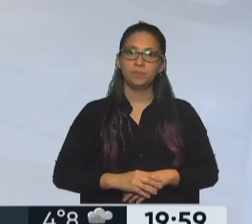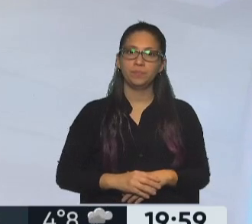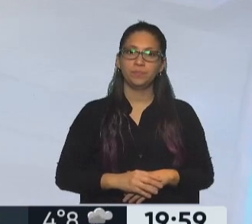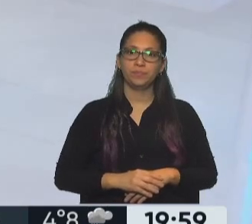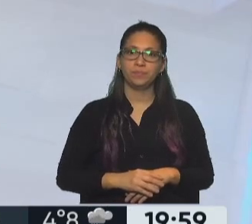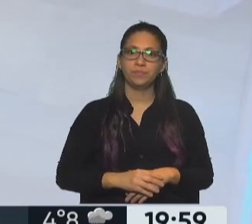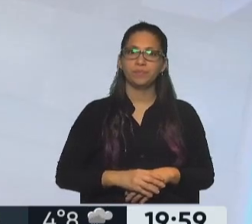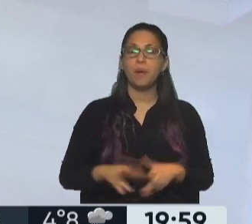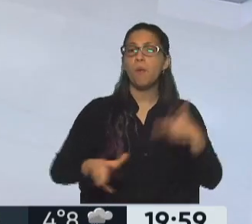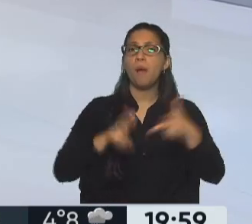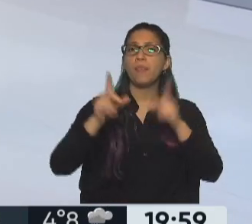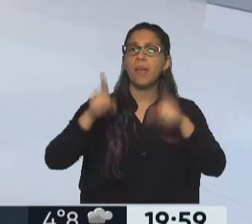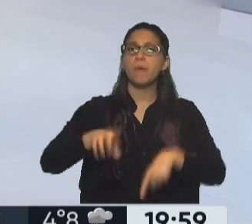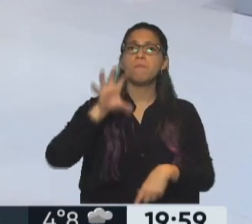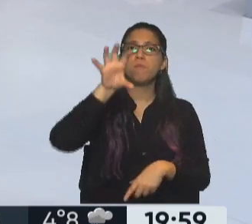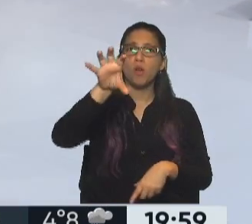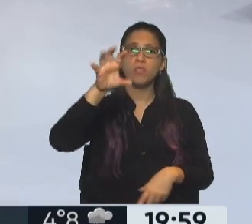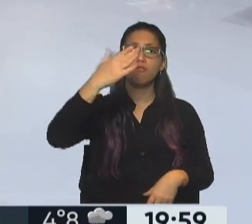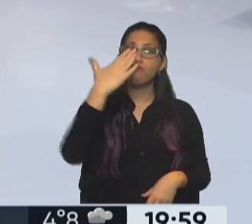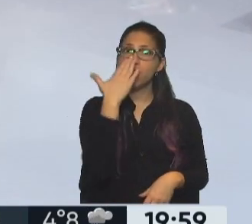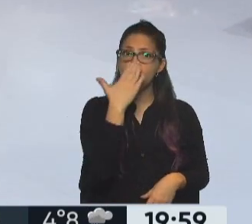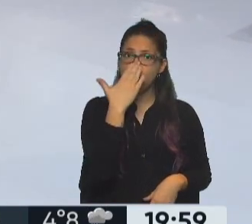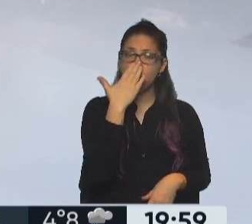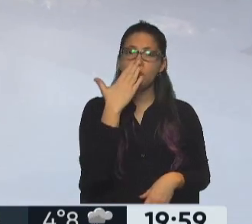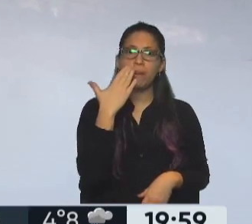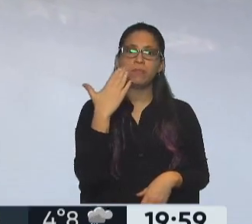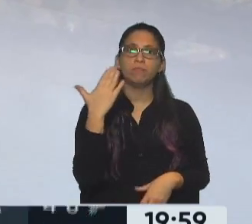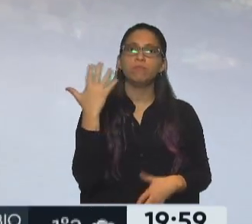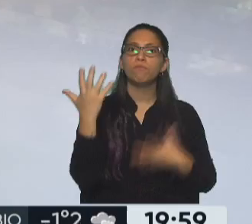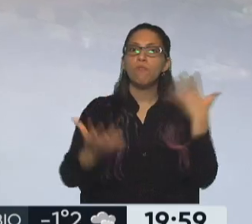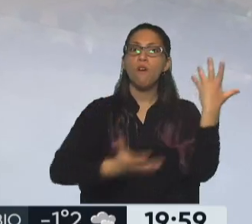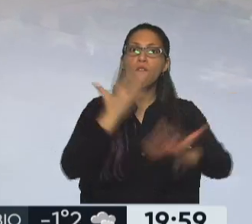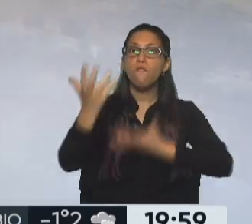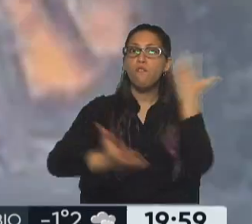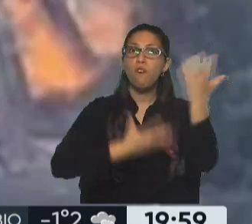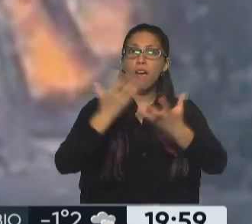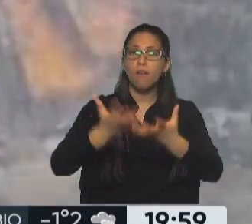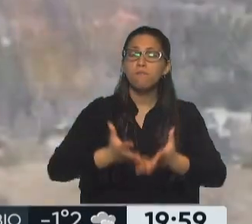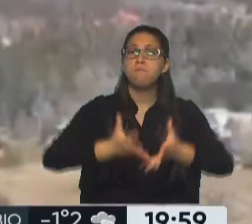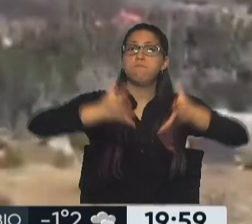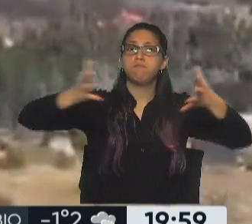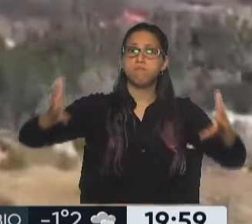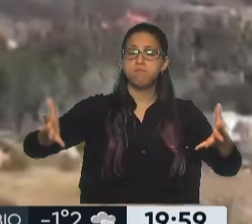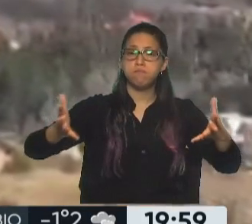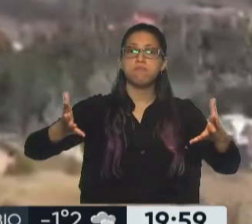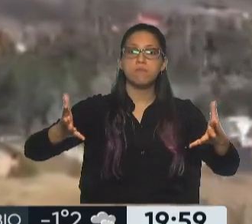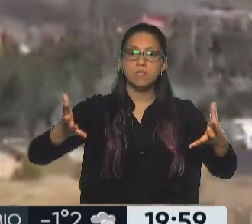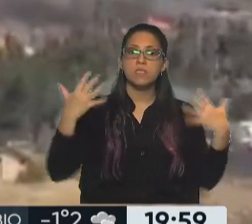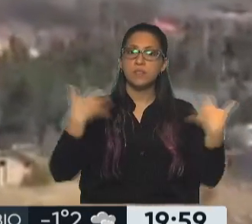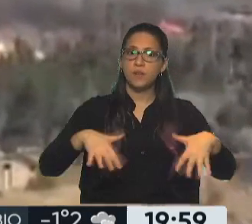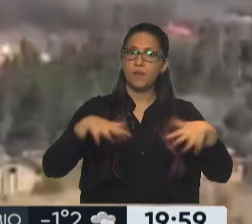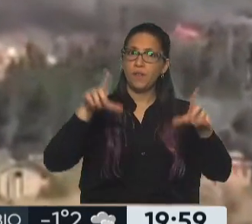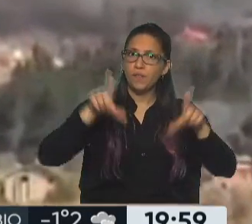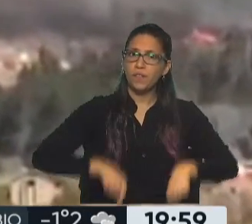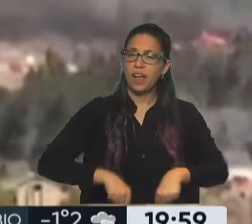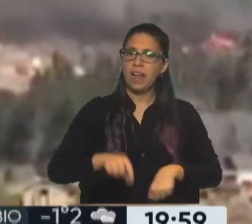Por otra parte, tenemos que hablar de lo que está pasando en la provincia de Córdoba. Se intensificaron los incendios. Atención con este tema, porque mientras vemos imágenes